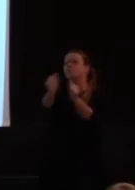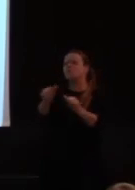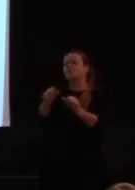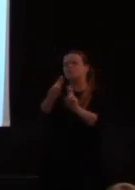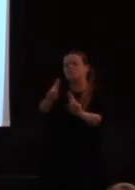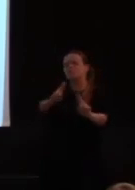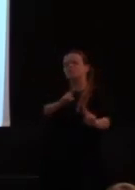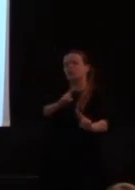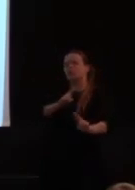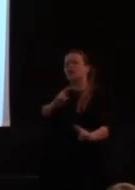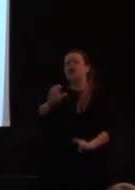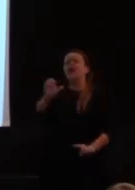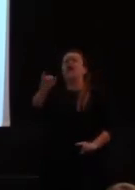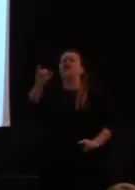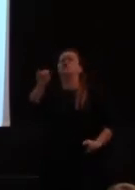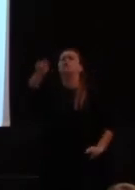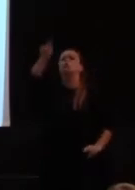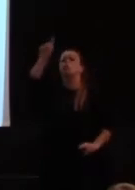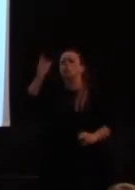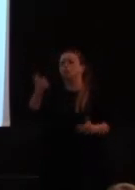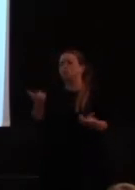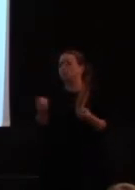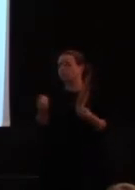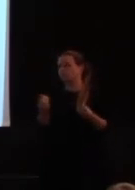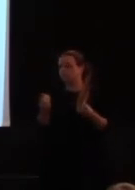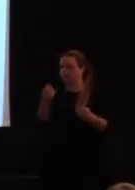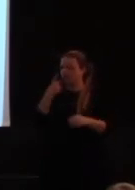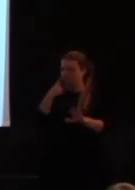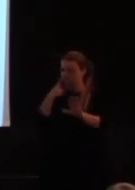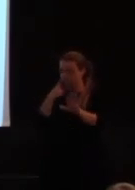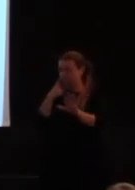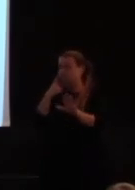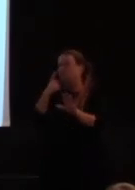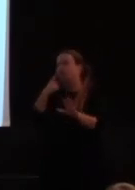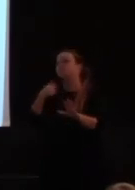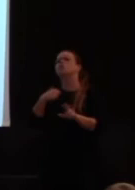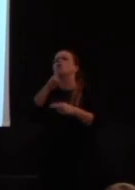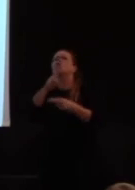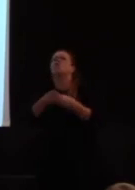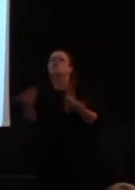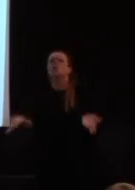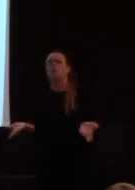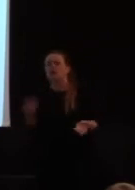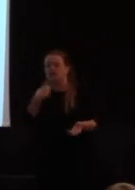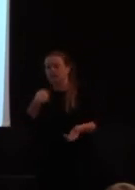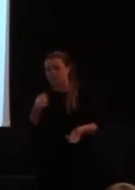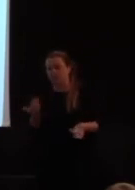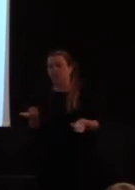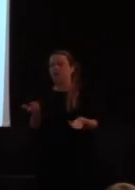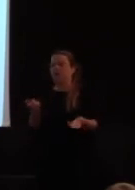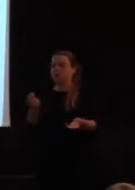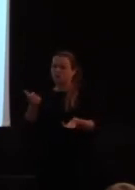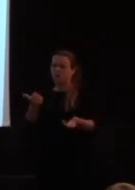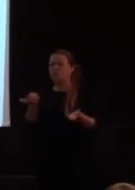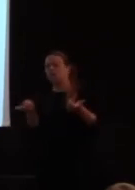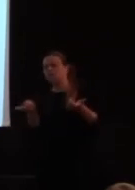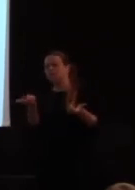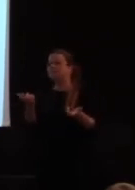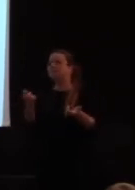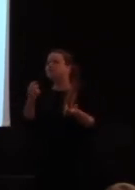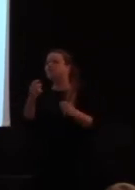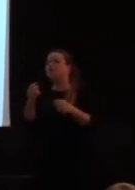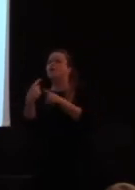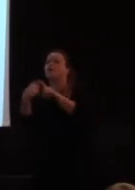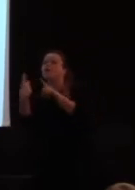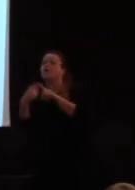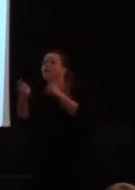¡Ey tú! Pues esto ya ha pasado alguna vez. Vamos a ver, oye, ¿cómo llegamos? Venga, así me lo voy a decir. O comentarios que